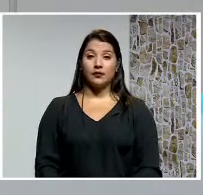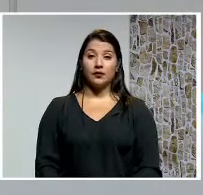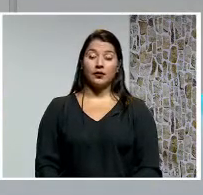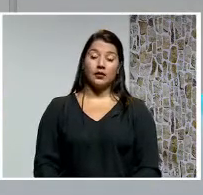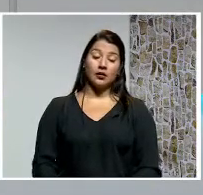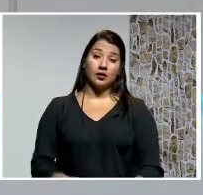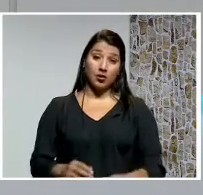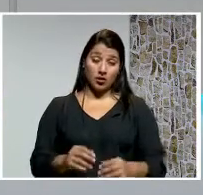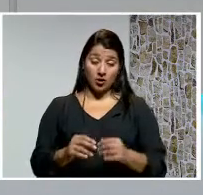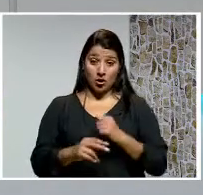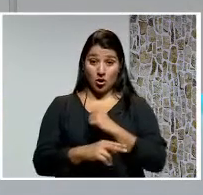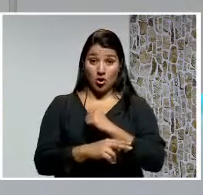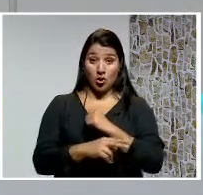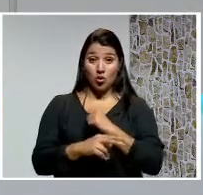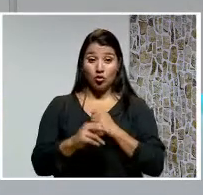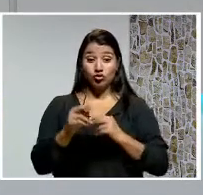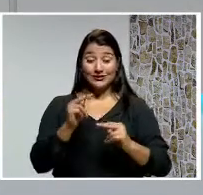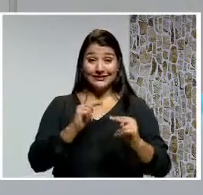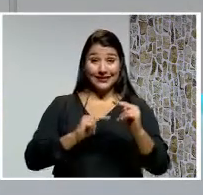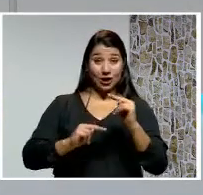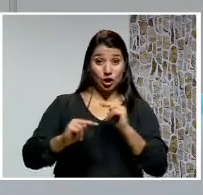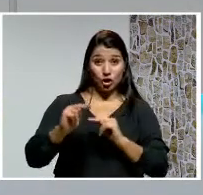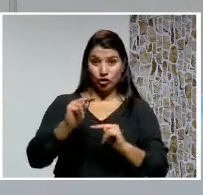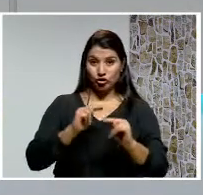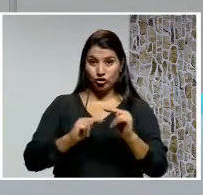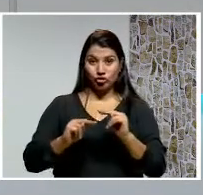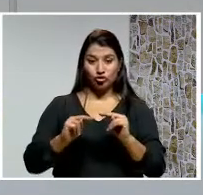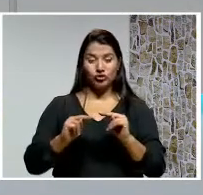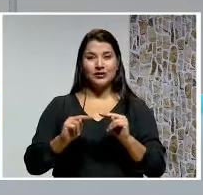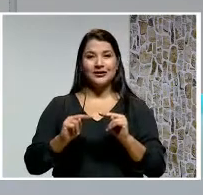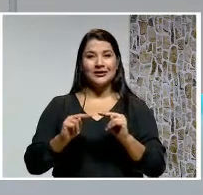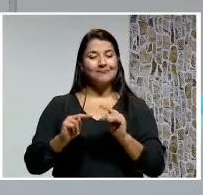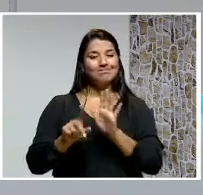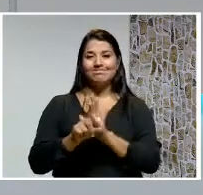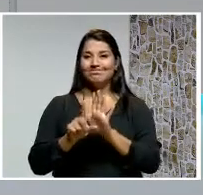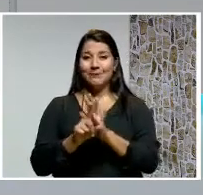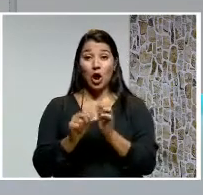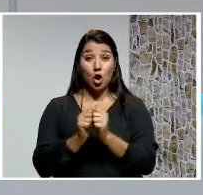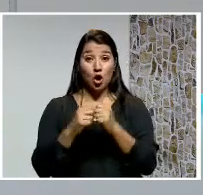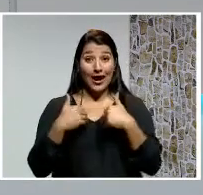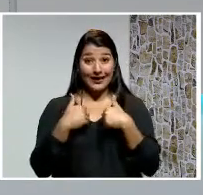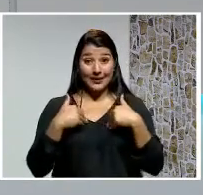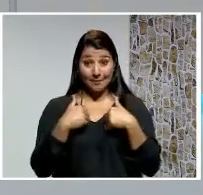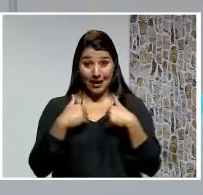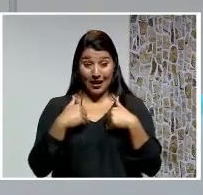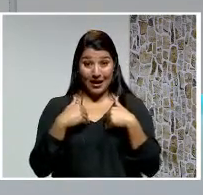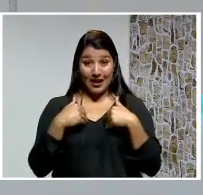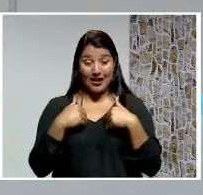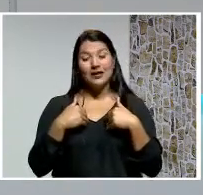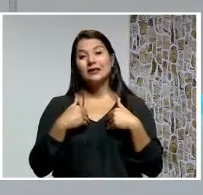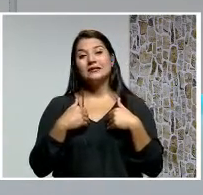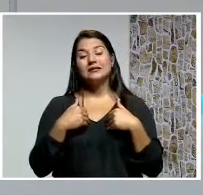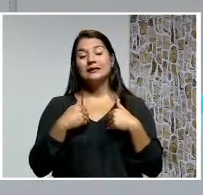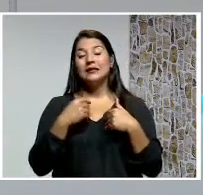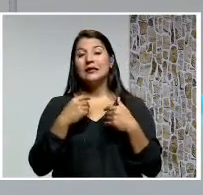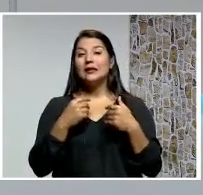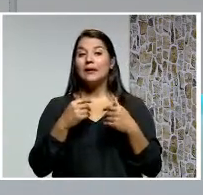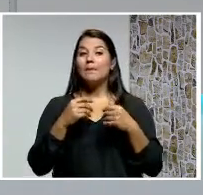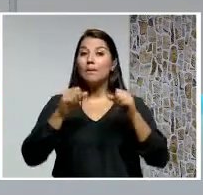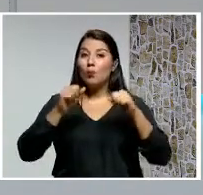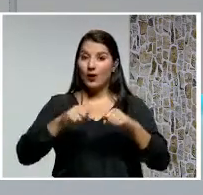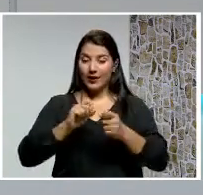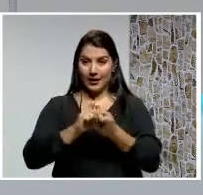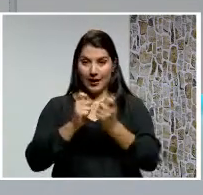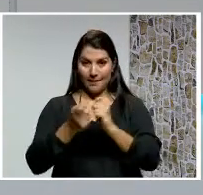vida silvestre y contaminación recibirán mayor atención este 2020. La Fiscalía, el OIJ y el Ministerio de Seguridad